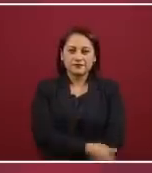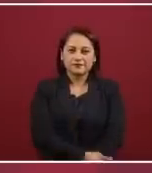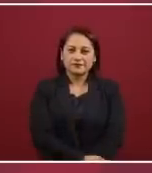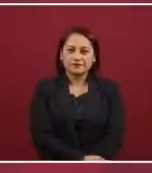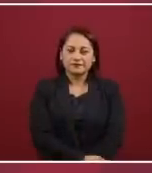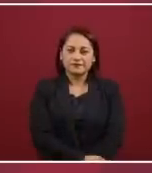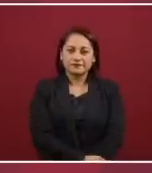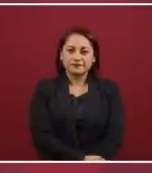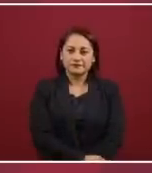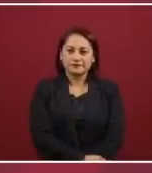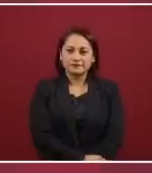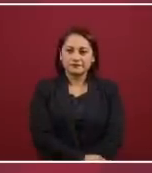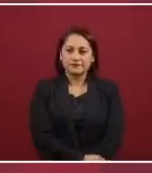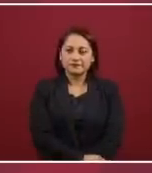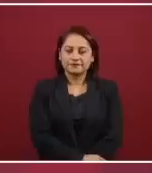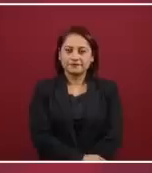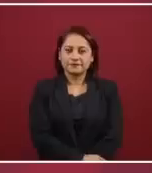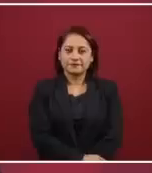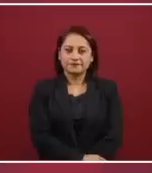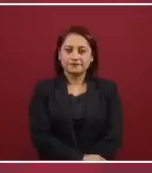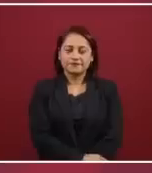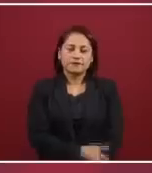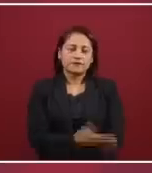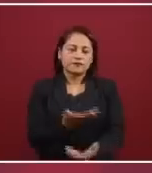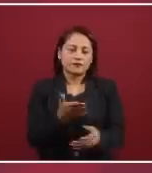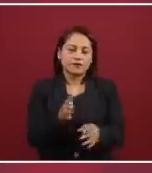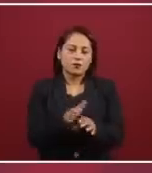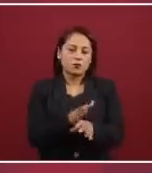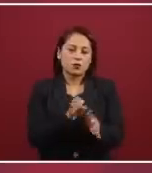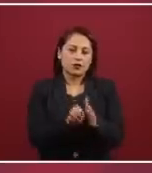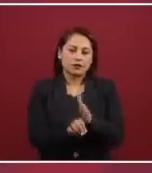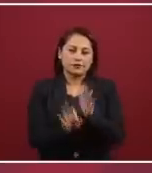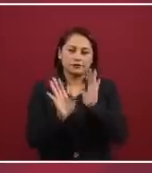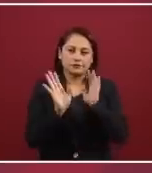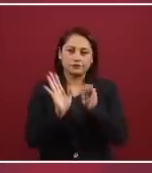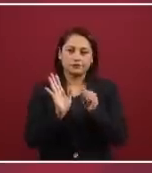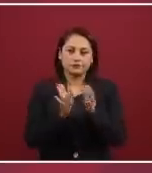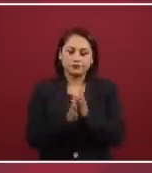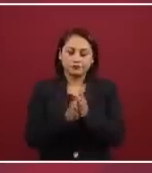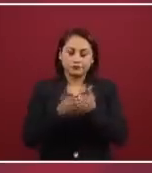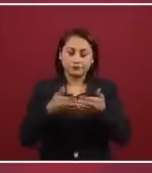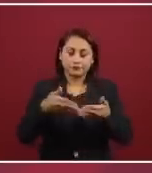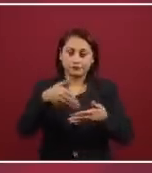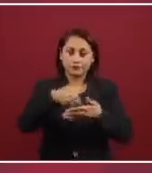deja uno una cartera, ¿no?